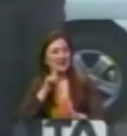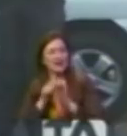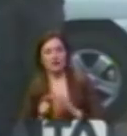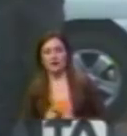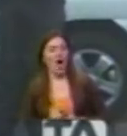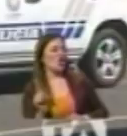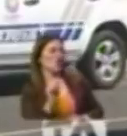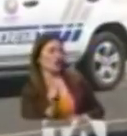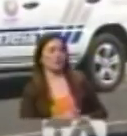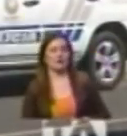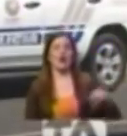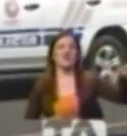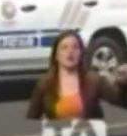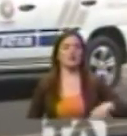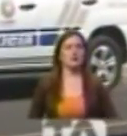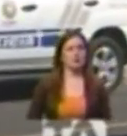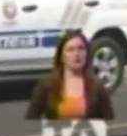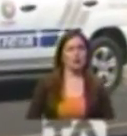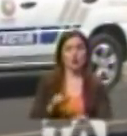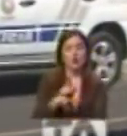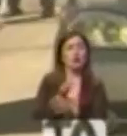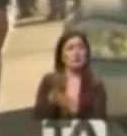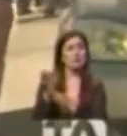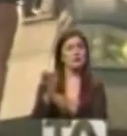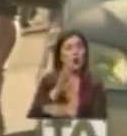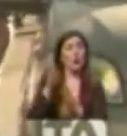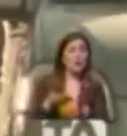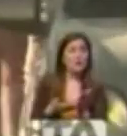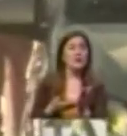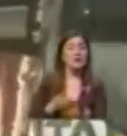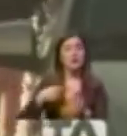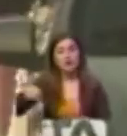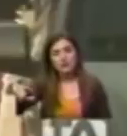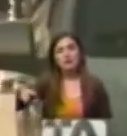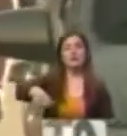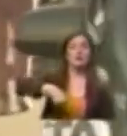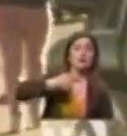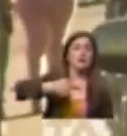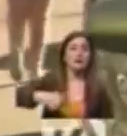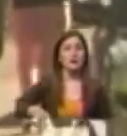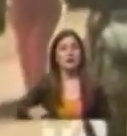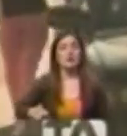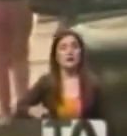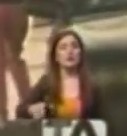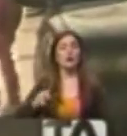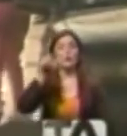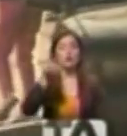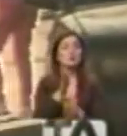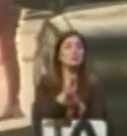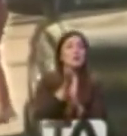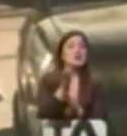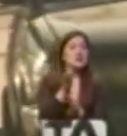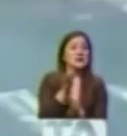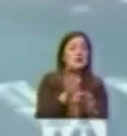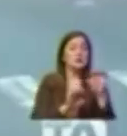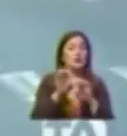no. Incluso les mandaron a buscar médico legista. Nuevamente ir y regresar, porque no había el especialista,